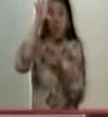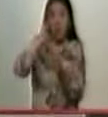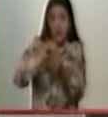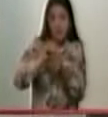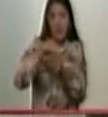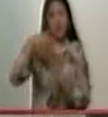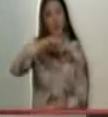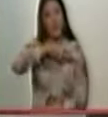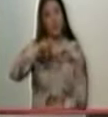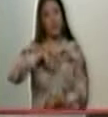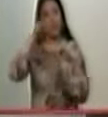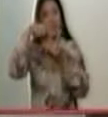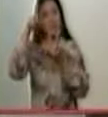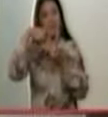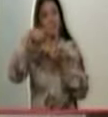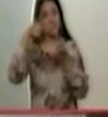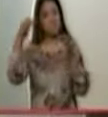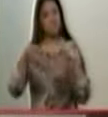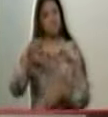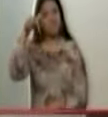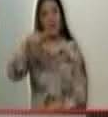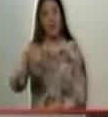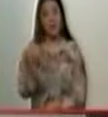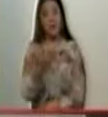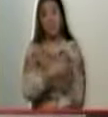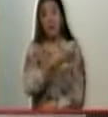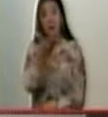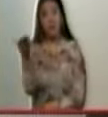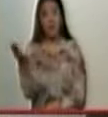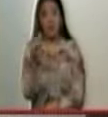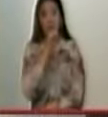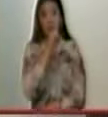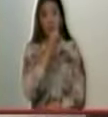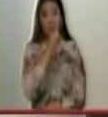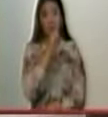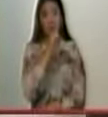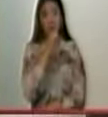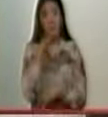de Televisión está acá para entonces llevar a cabo